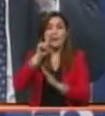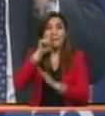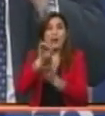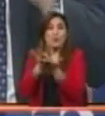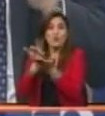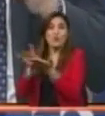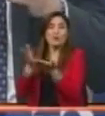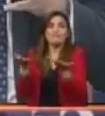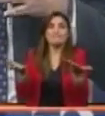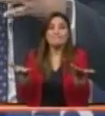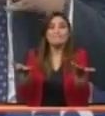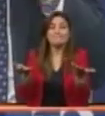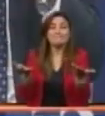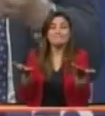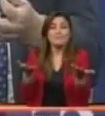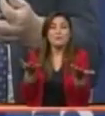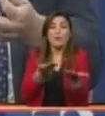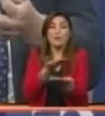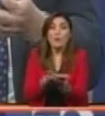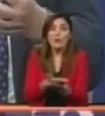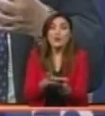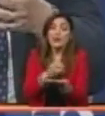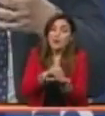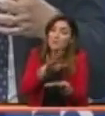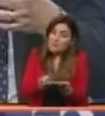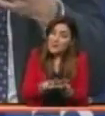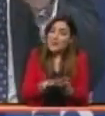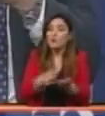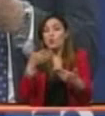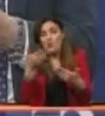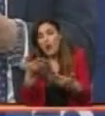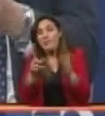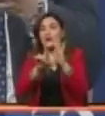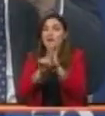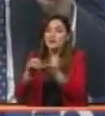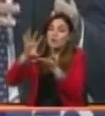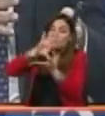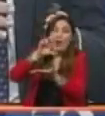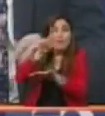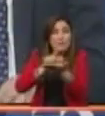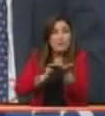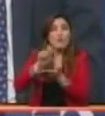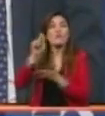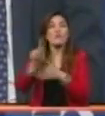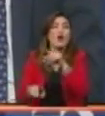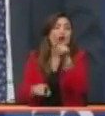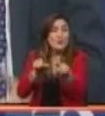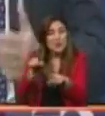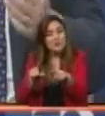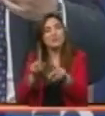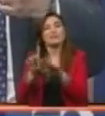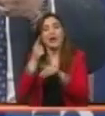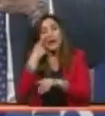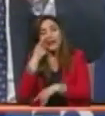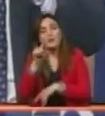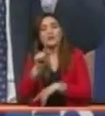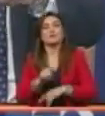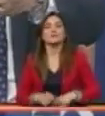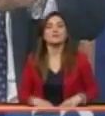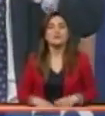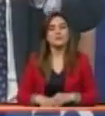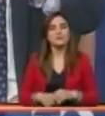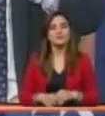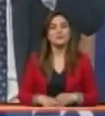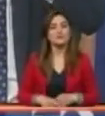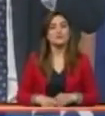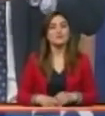¿no? Y aquí hay que chequear lo que ellos vayan planteando como políticas, lo que la Asamblea les vaya aprobando. En algunos casos van a dar